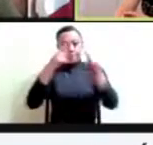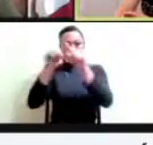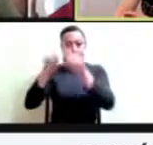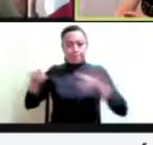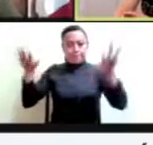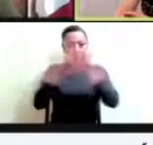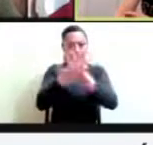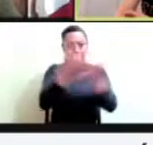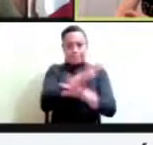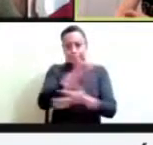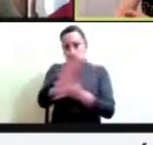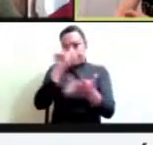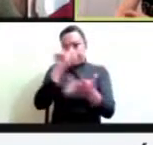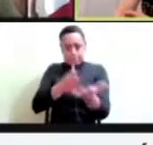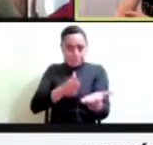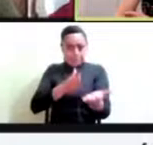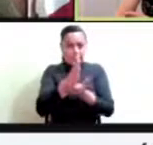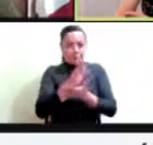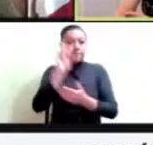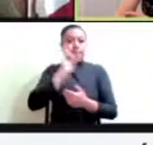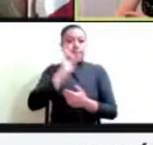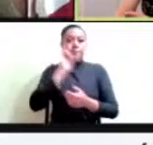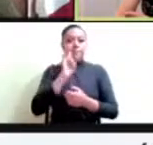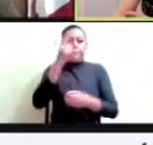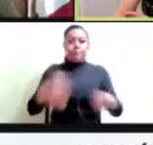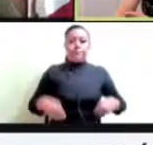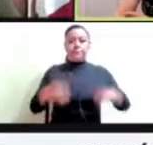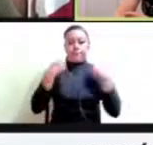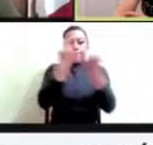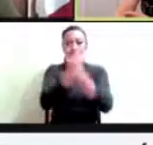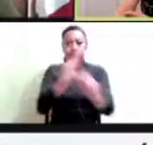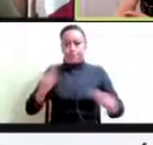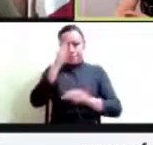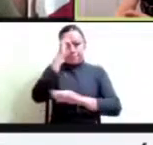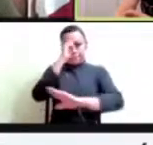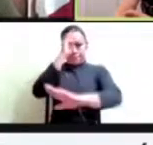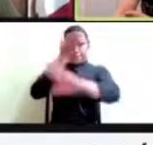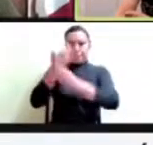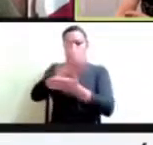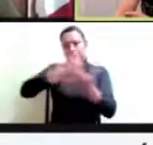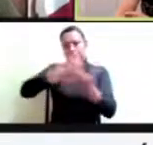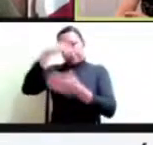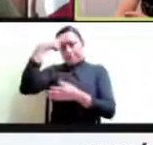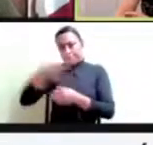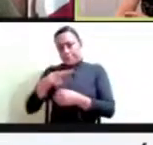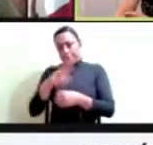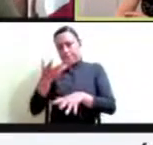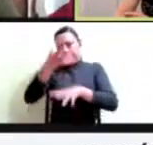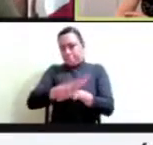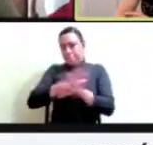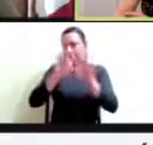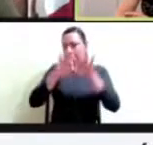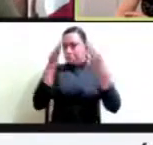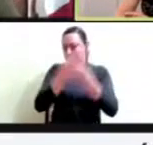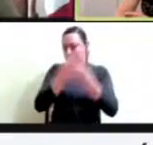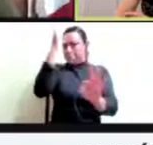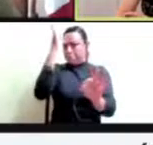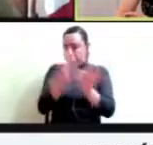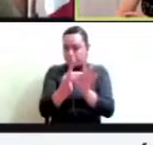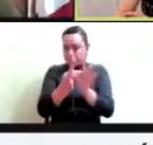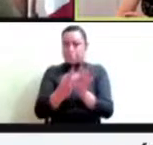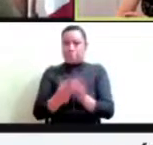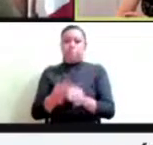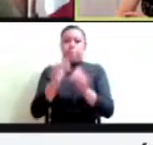Acceso de las Mujeres a una Vida Libre de Violencia en la Ciudad de México se implementen de manera correcta, eficiente y